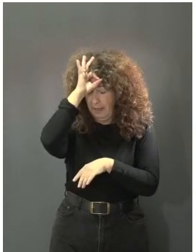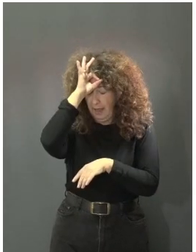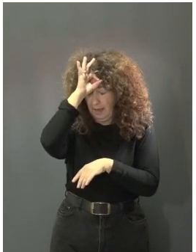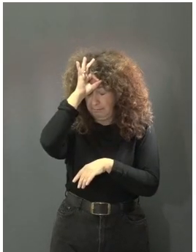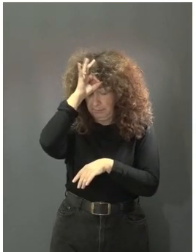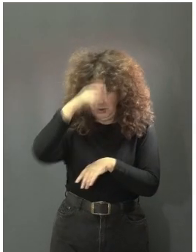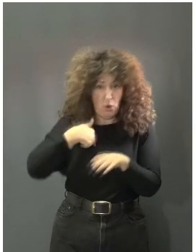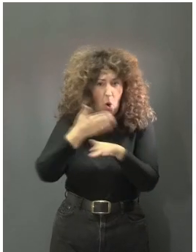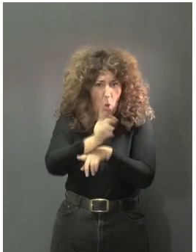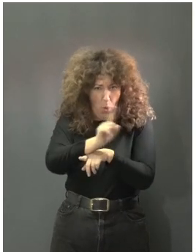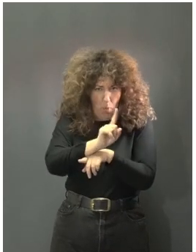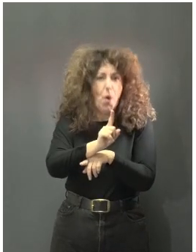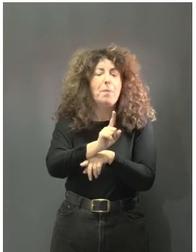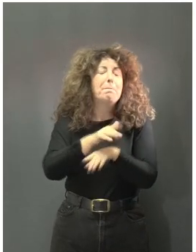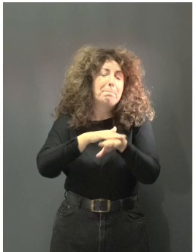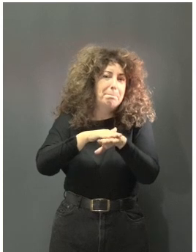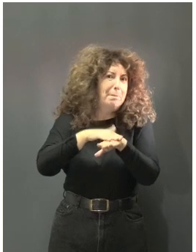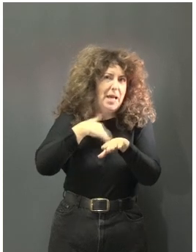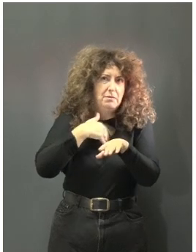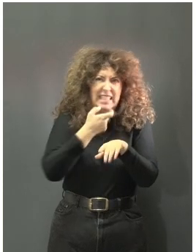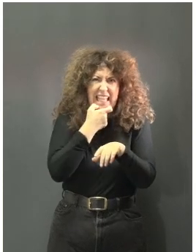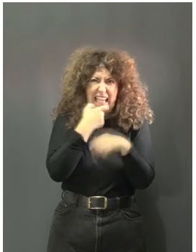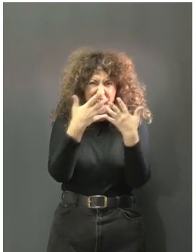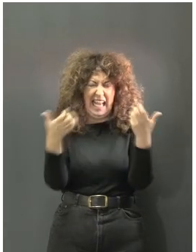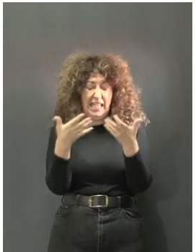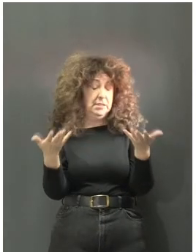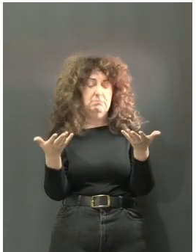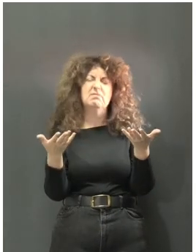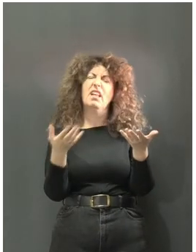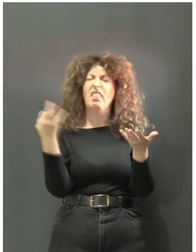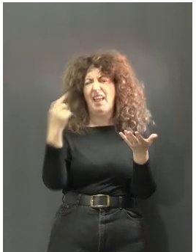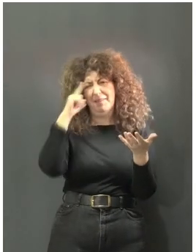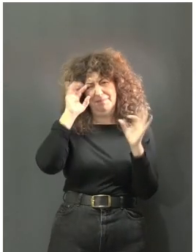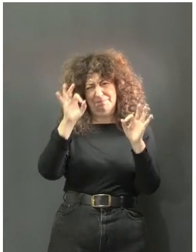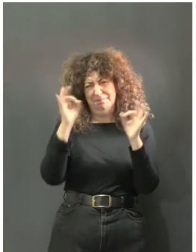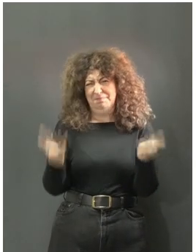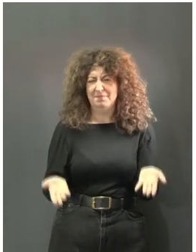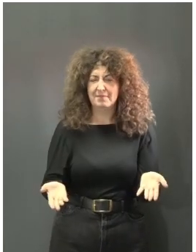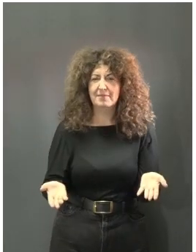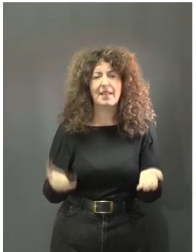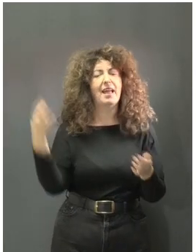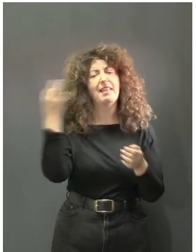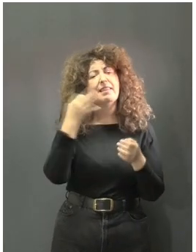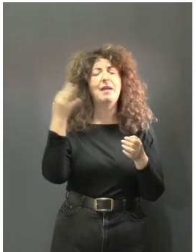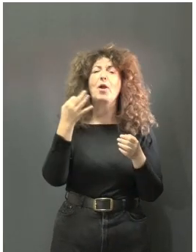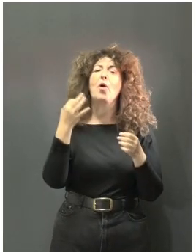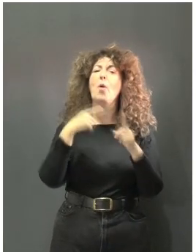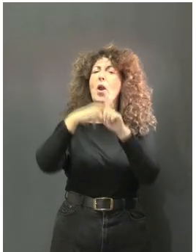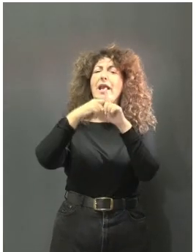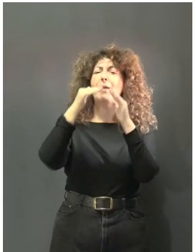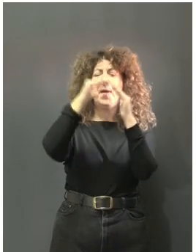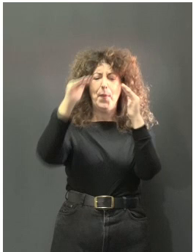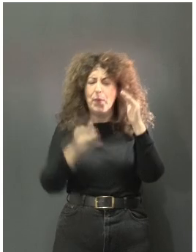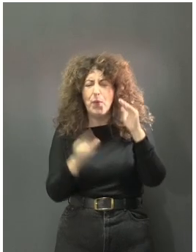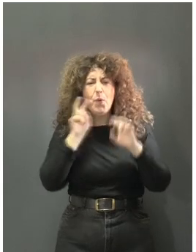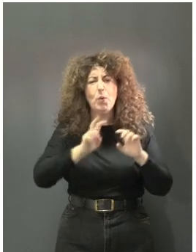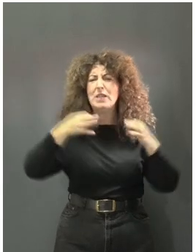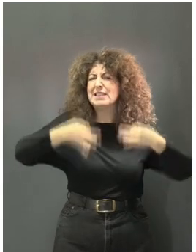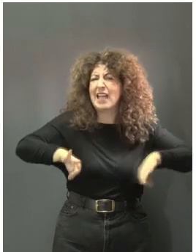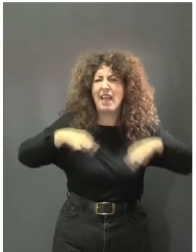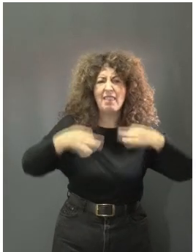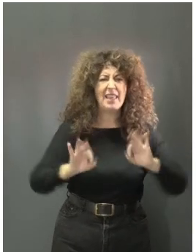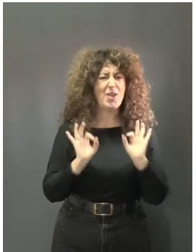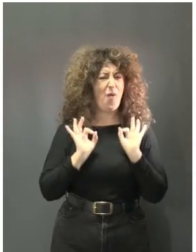vamos. Un poco de sentido común en eso, ¿no? Yo creo que eso, bajar a la sencillez, a la